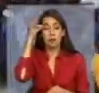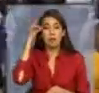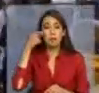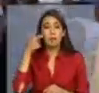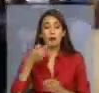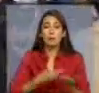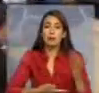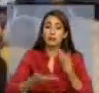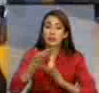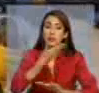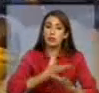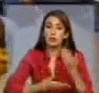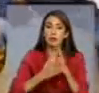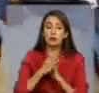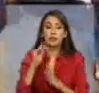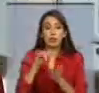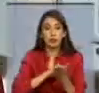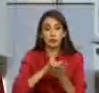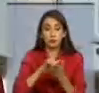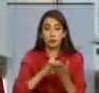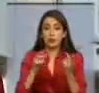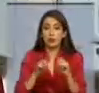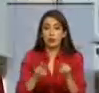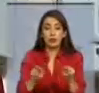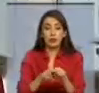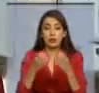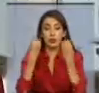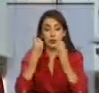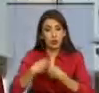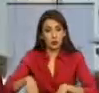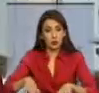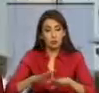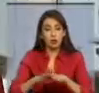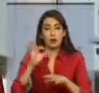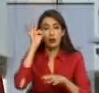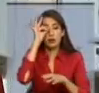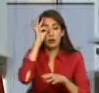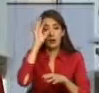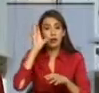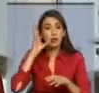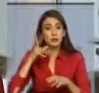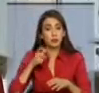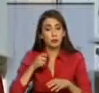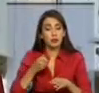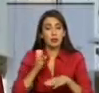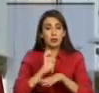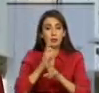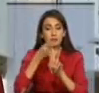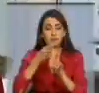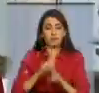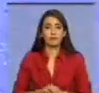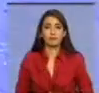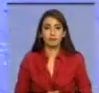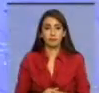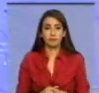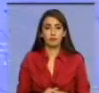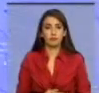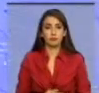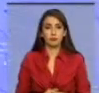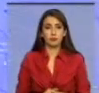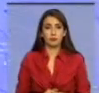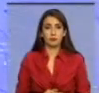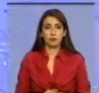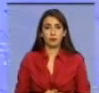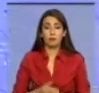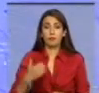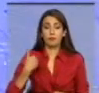con las víctimas de Nueva York, también con quienes perdieron la vida en atentados en Afganistán y Somalia. Fanny Lara, Ecuador TV. Y mientras que